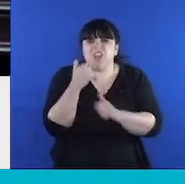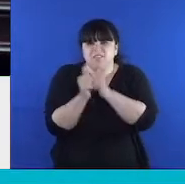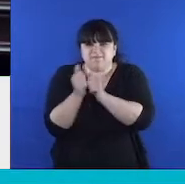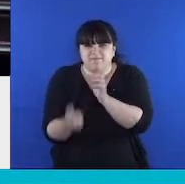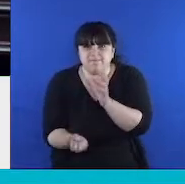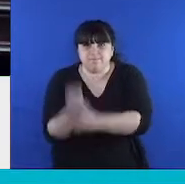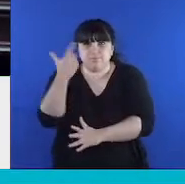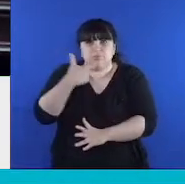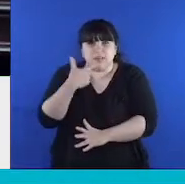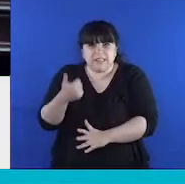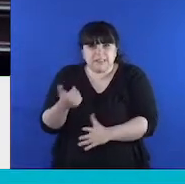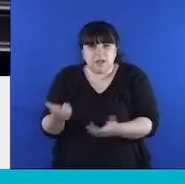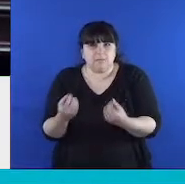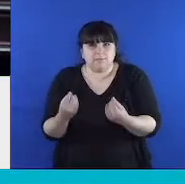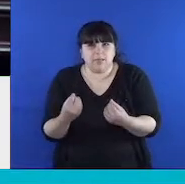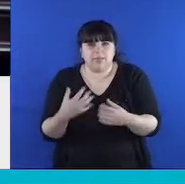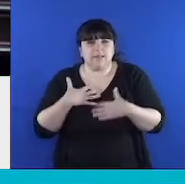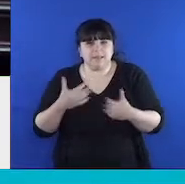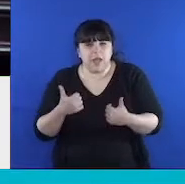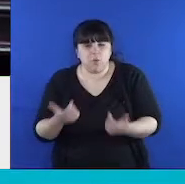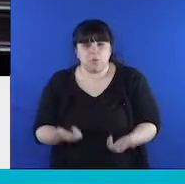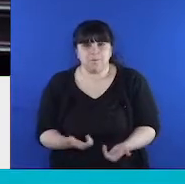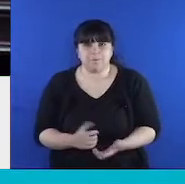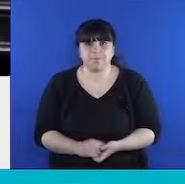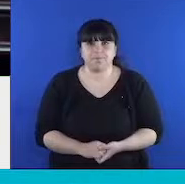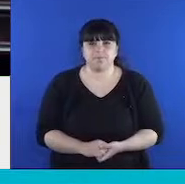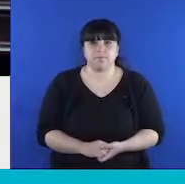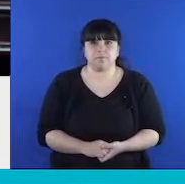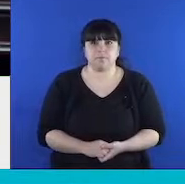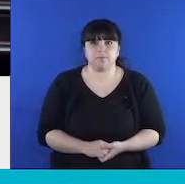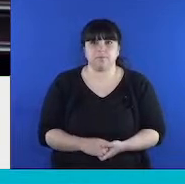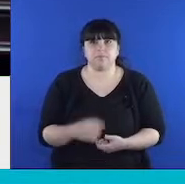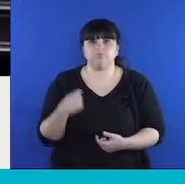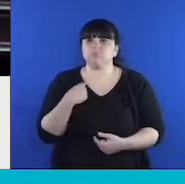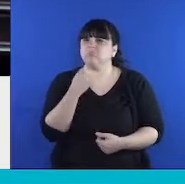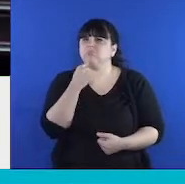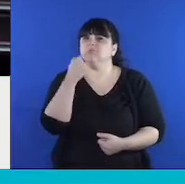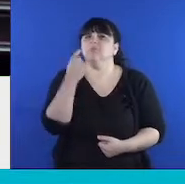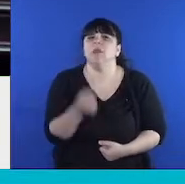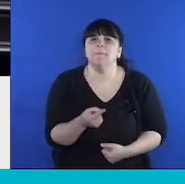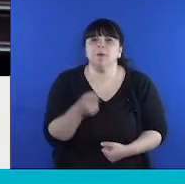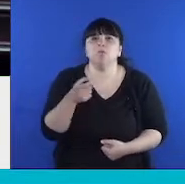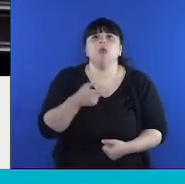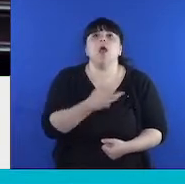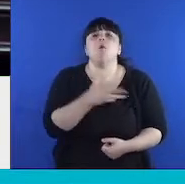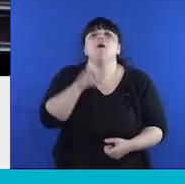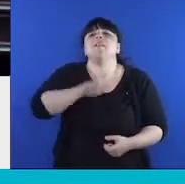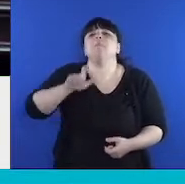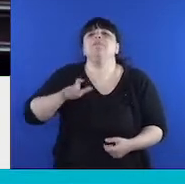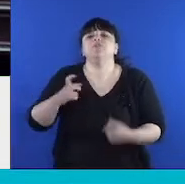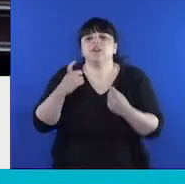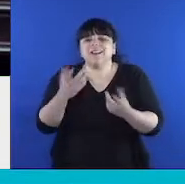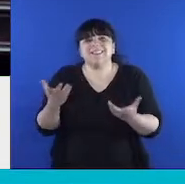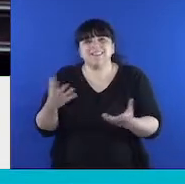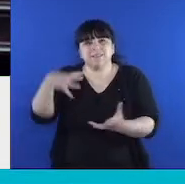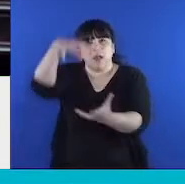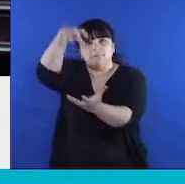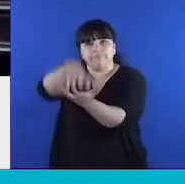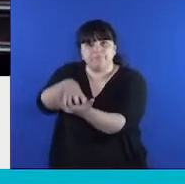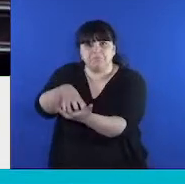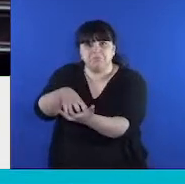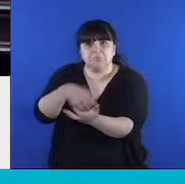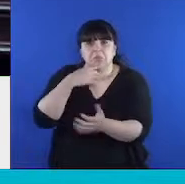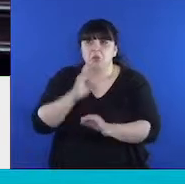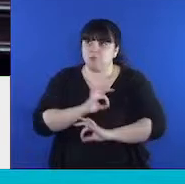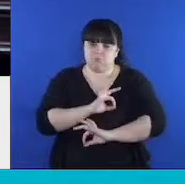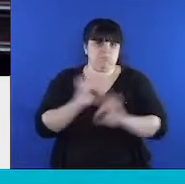Le preguntamos qué dotación de personal le iba a demandar la creación de esta sociedad anónima y dijo que ninguna, porque con el personal